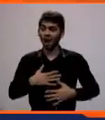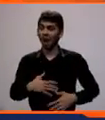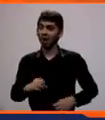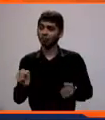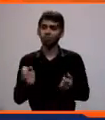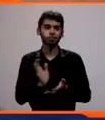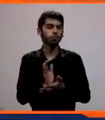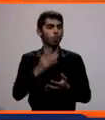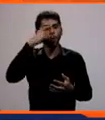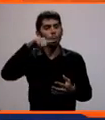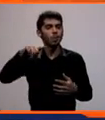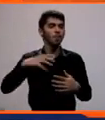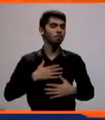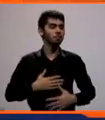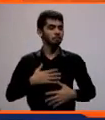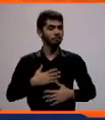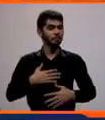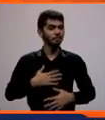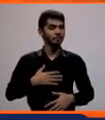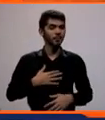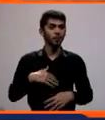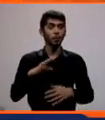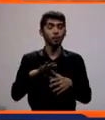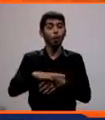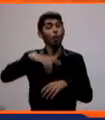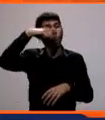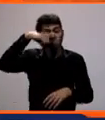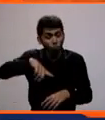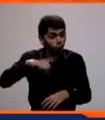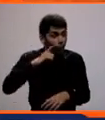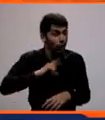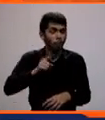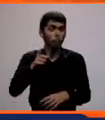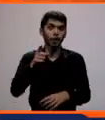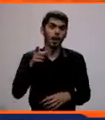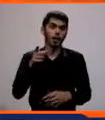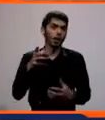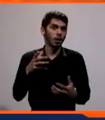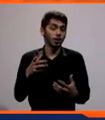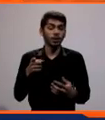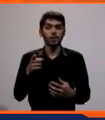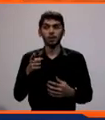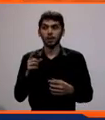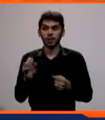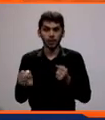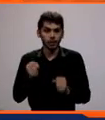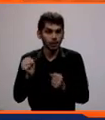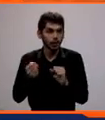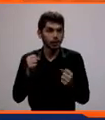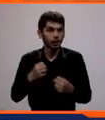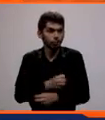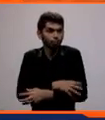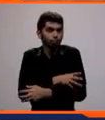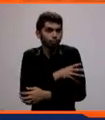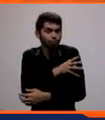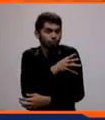era el último y quizás el último día, que fue el día que quizás donde surgieron más las emociones y tenía